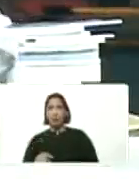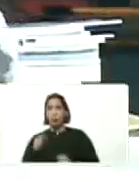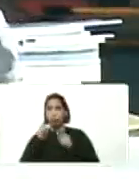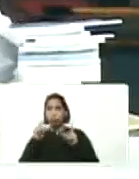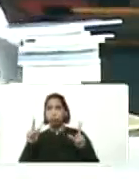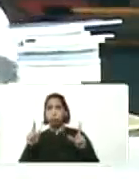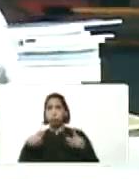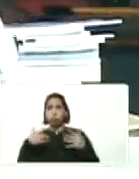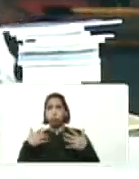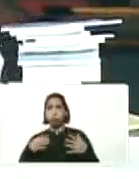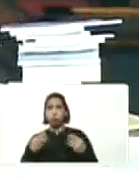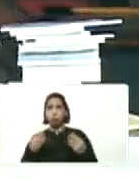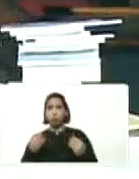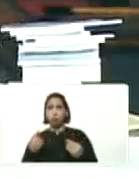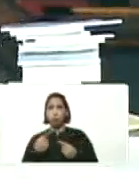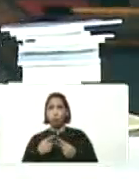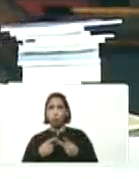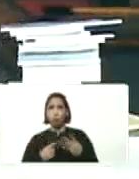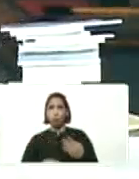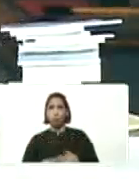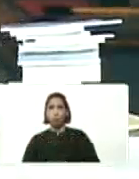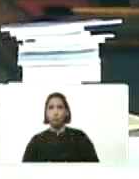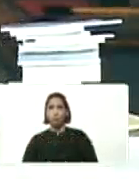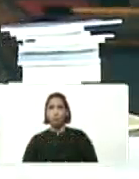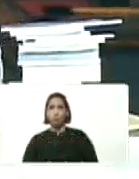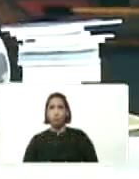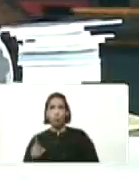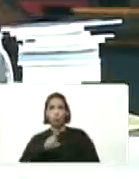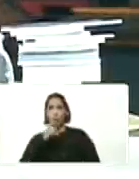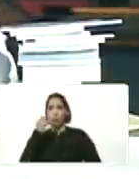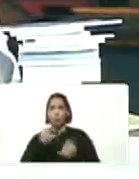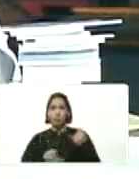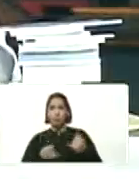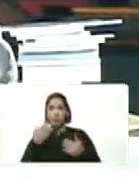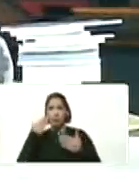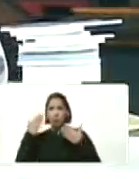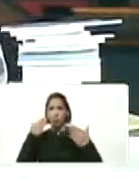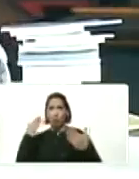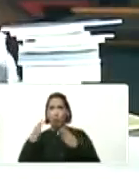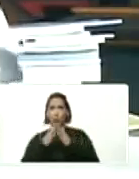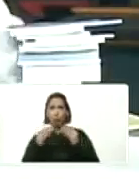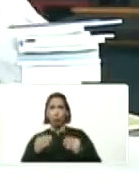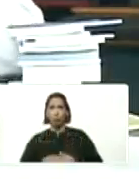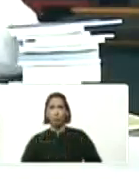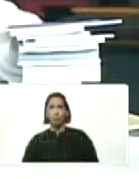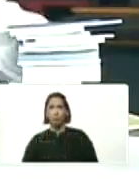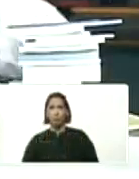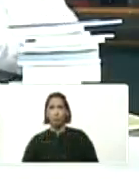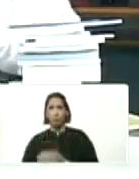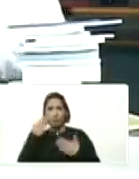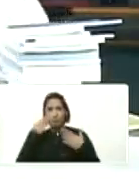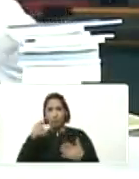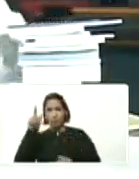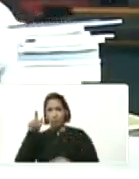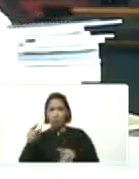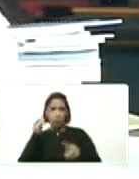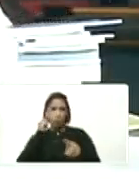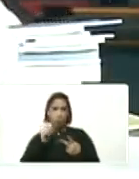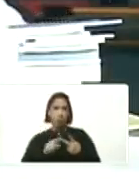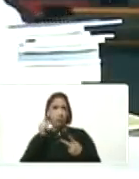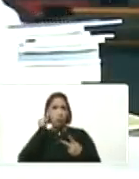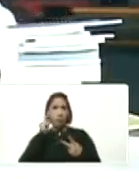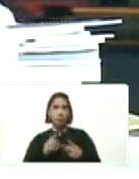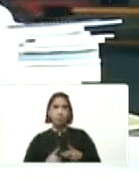de verdad, tantas cosas. No los terminé de saludar a todos. Vamos a saludarlos. Elena Villar, Aranza